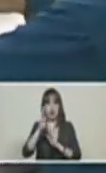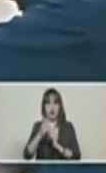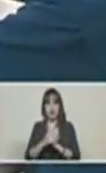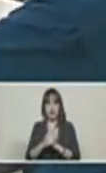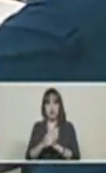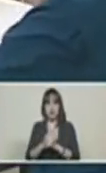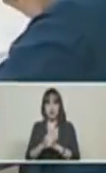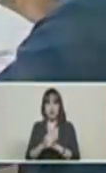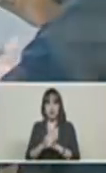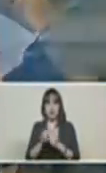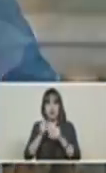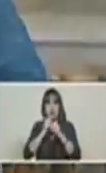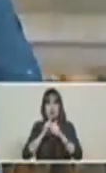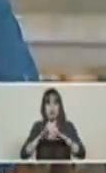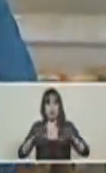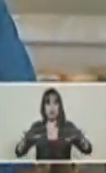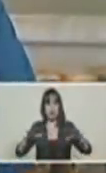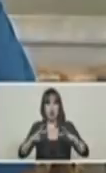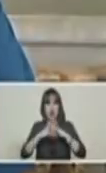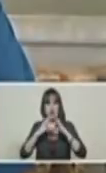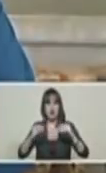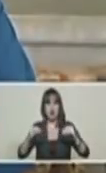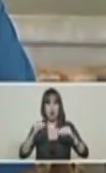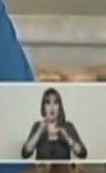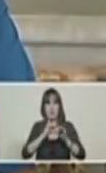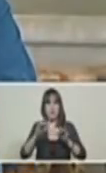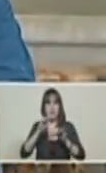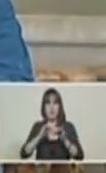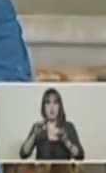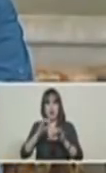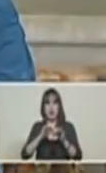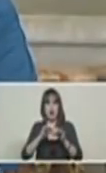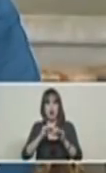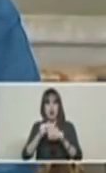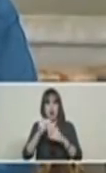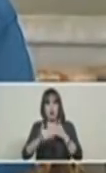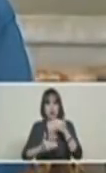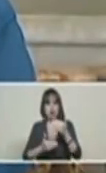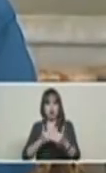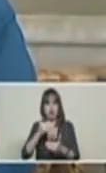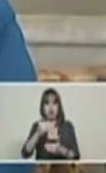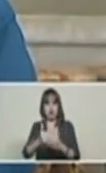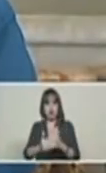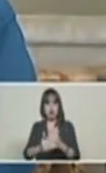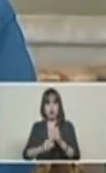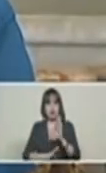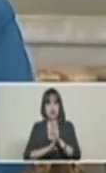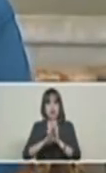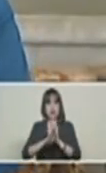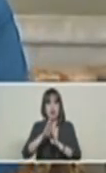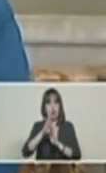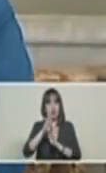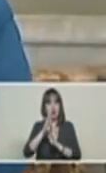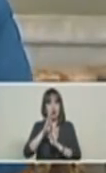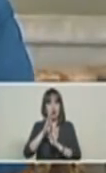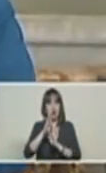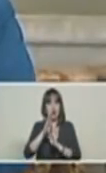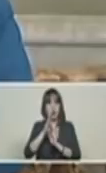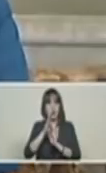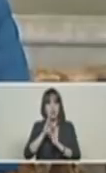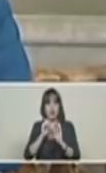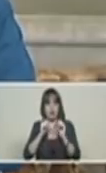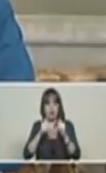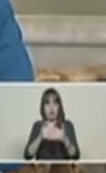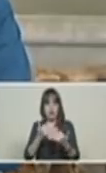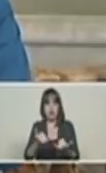de despliegue del Petro hacia el futuro. Fases de desarrollo y de despliegue. Viene una fase de arranque